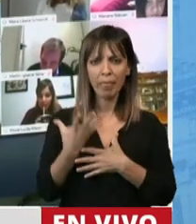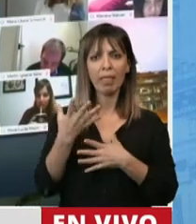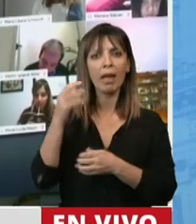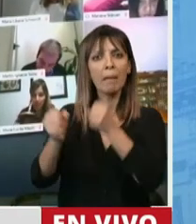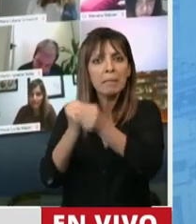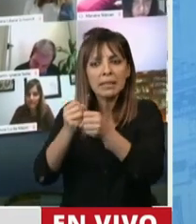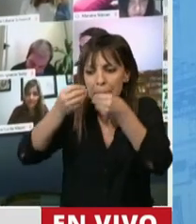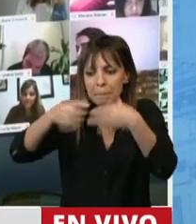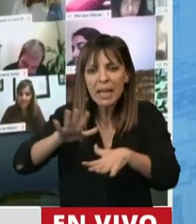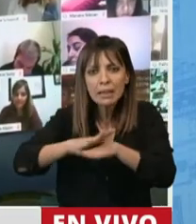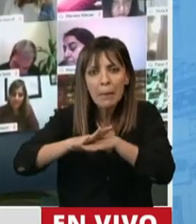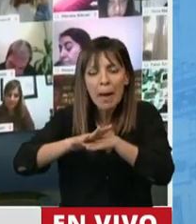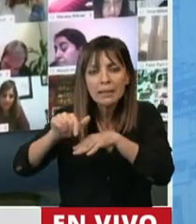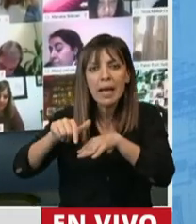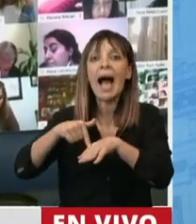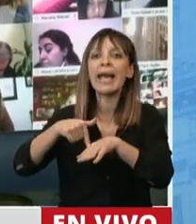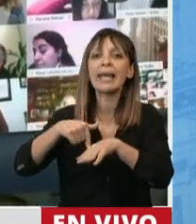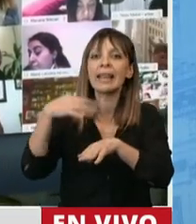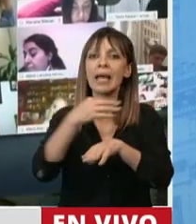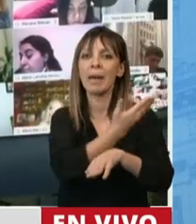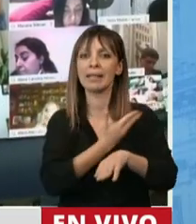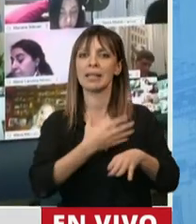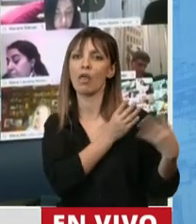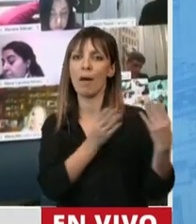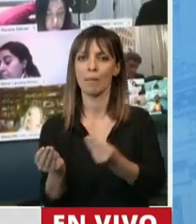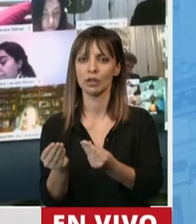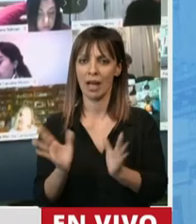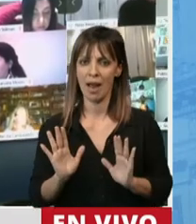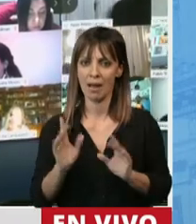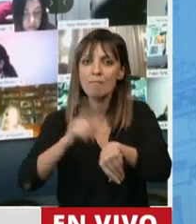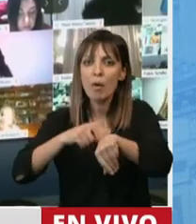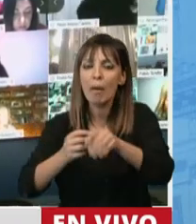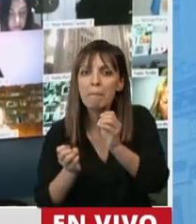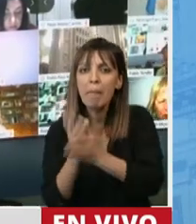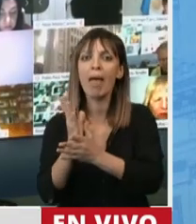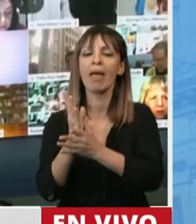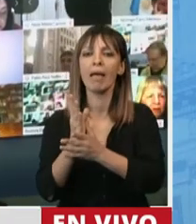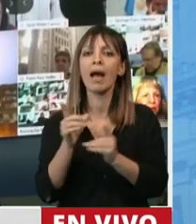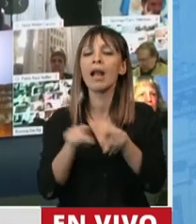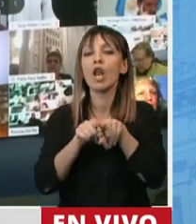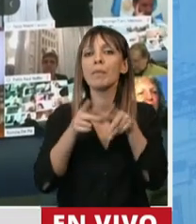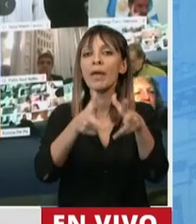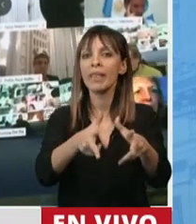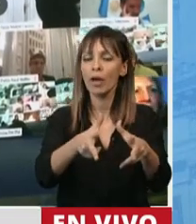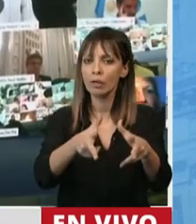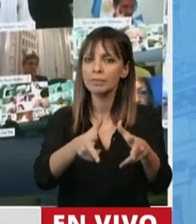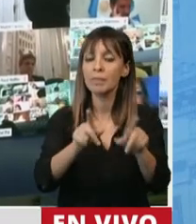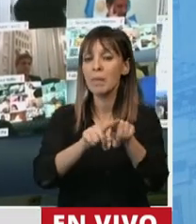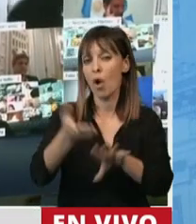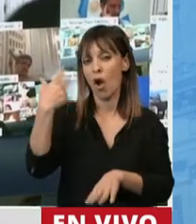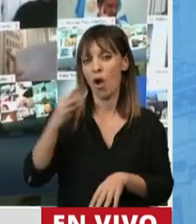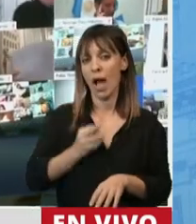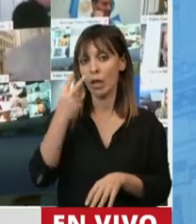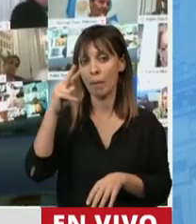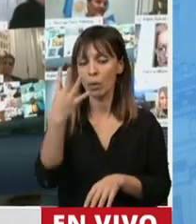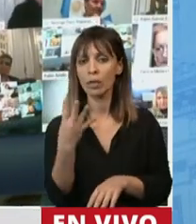más difícil. Y es ahí donde el Estado tiene que estar. Así como resalto lo que pasó en el 2004, también